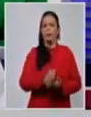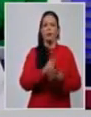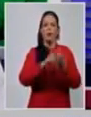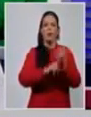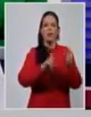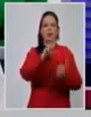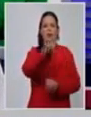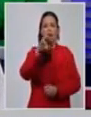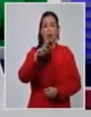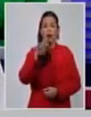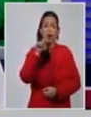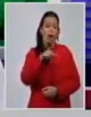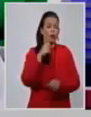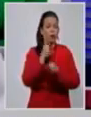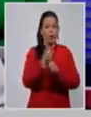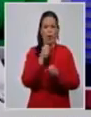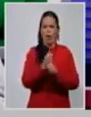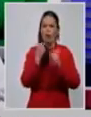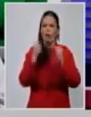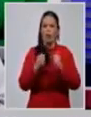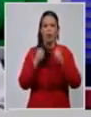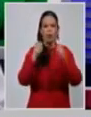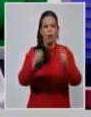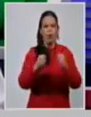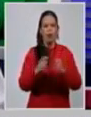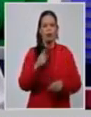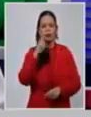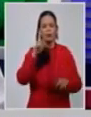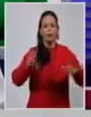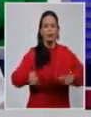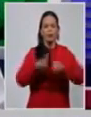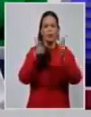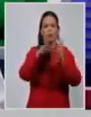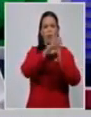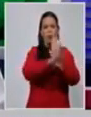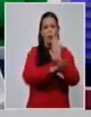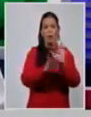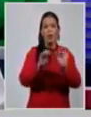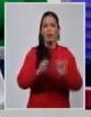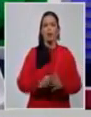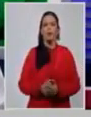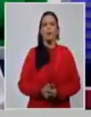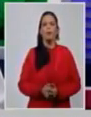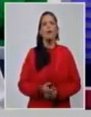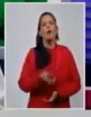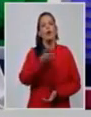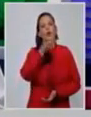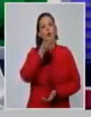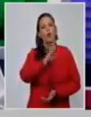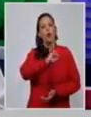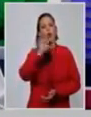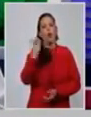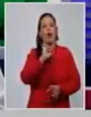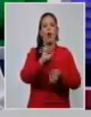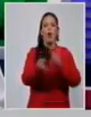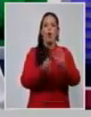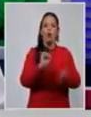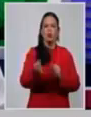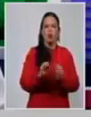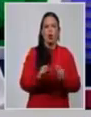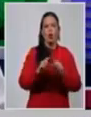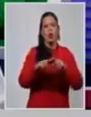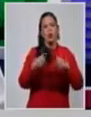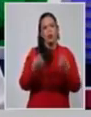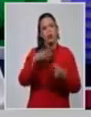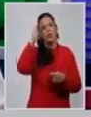ahí de las medidas con mucho rigor para poder controlarlo, además del ingreso de